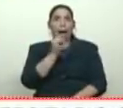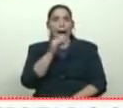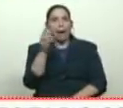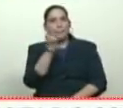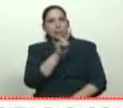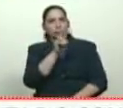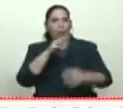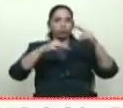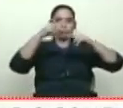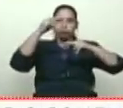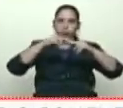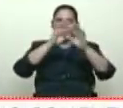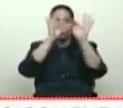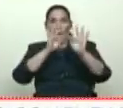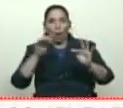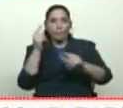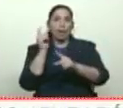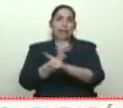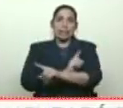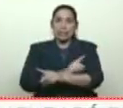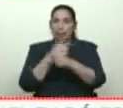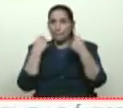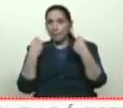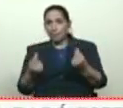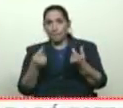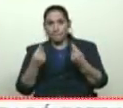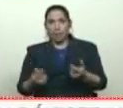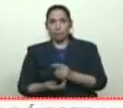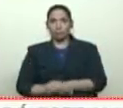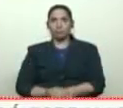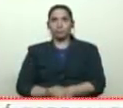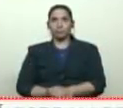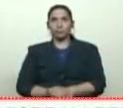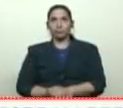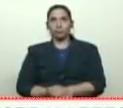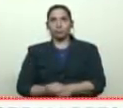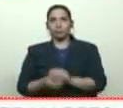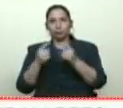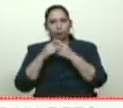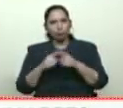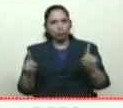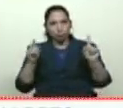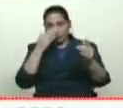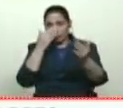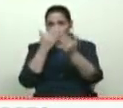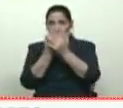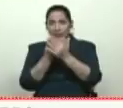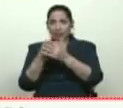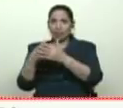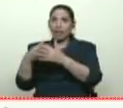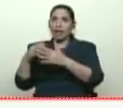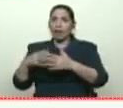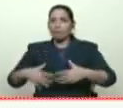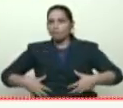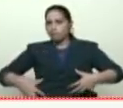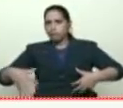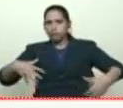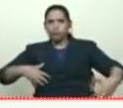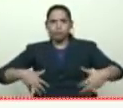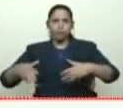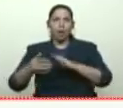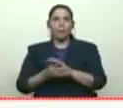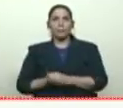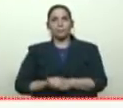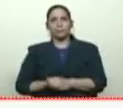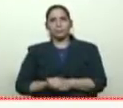construyendo de manera acelerada una alternativa frente al capitalismo. Nadando contra